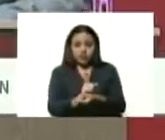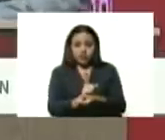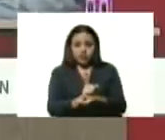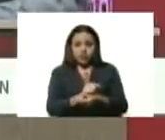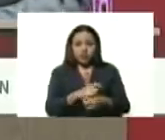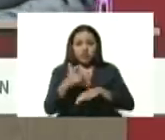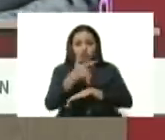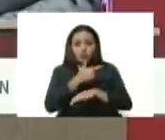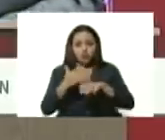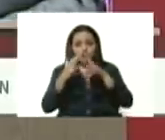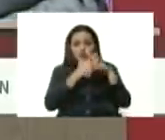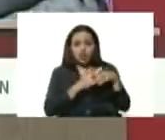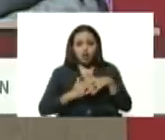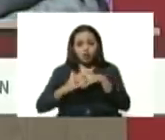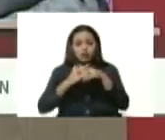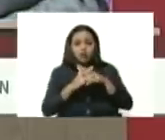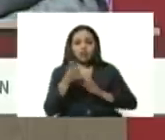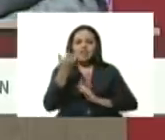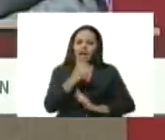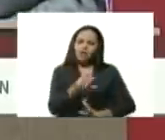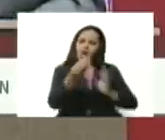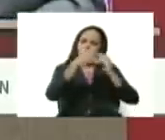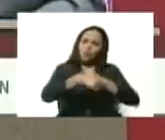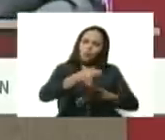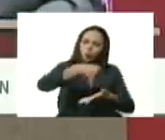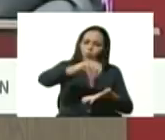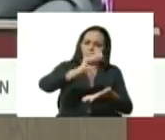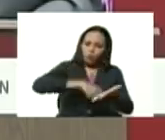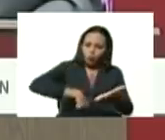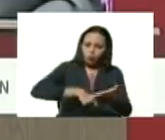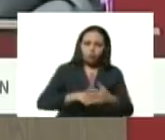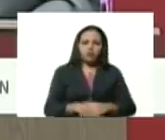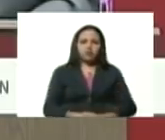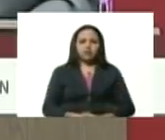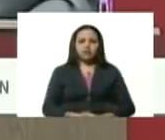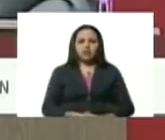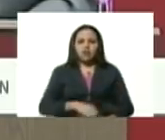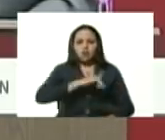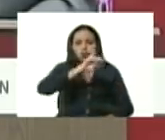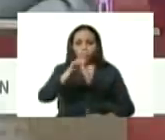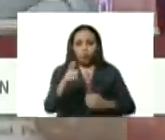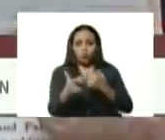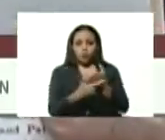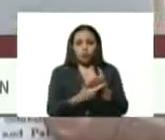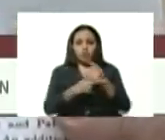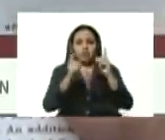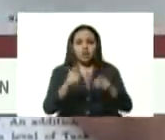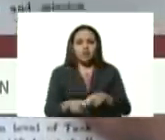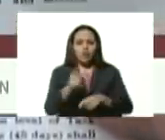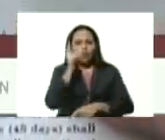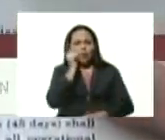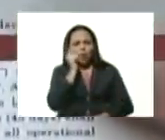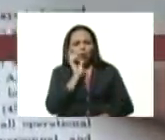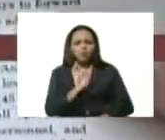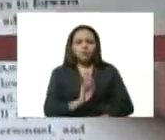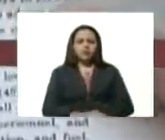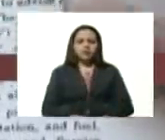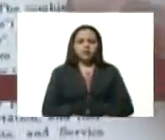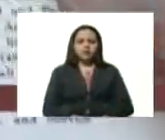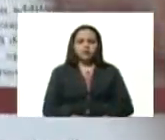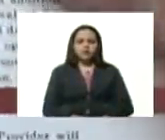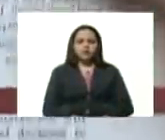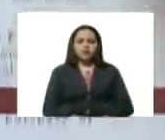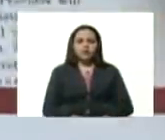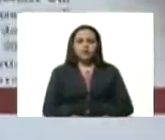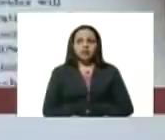Unidos de Norteamérica, que había un contrato firmado entre Juan Guaidó y un señor que tiene una de